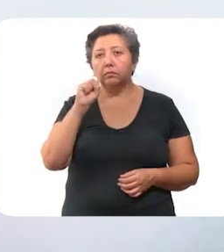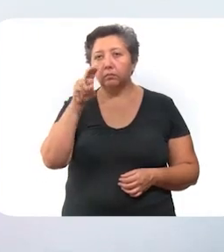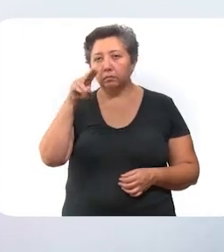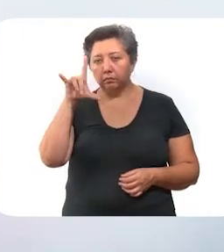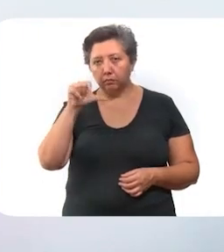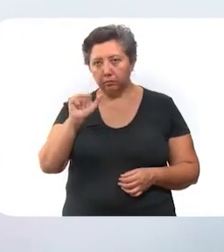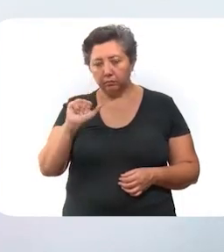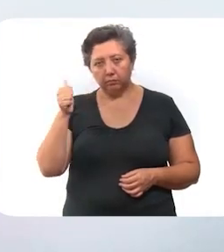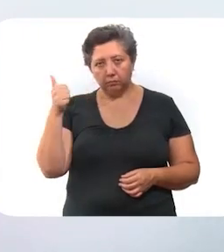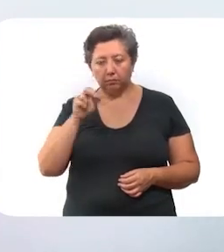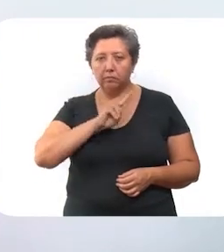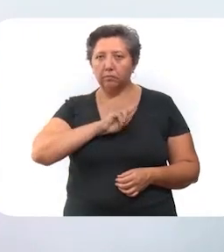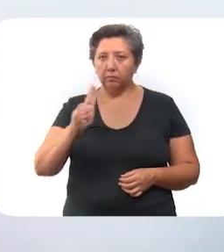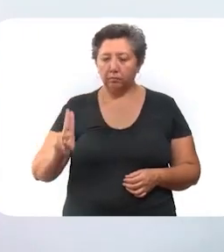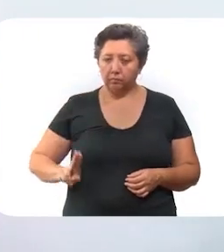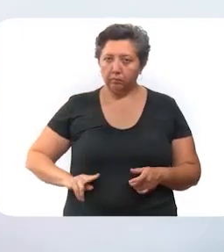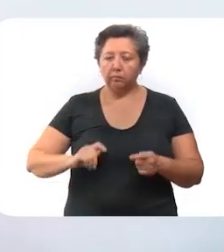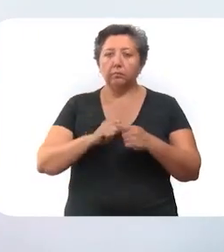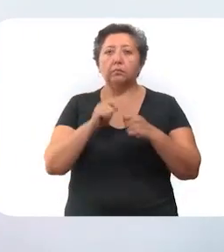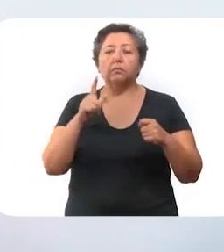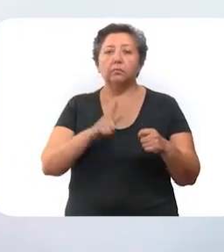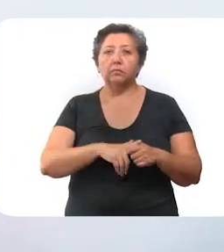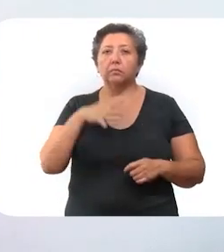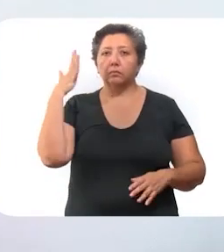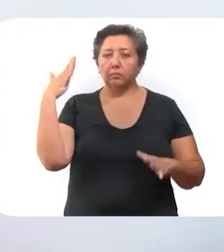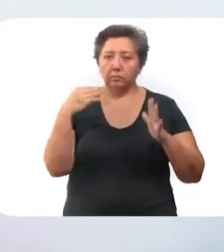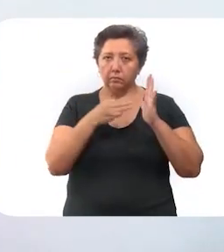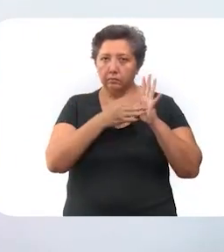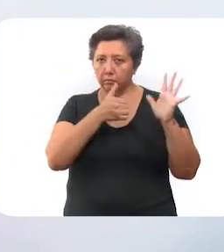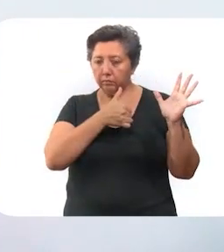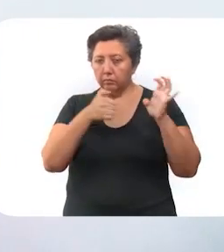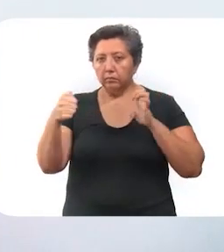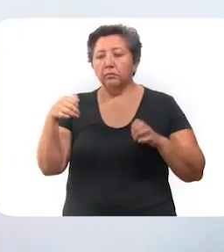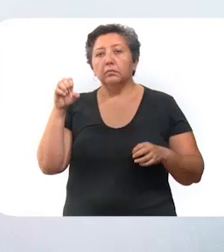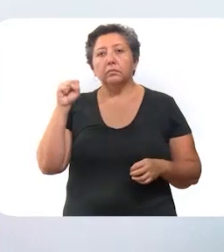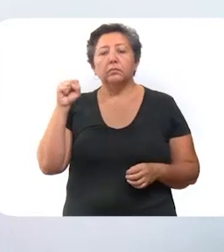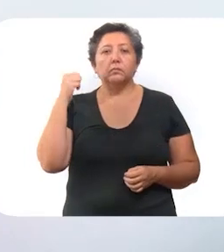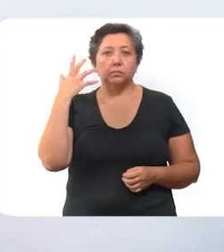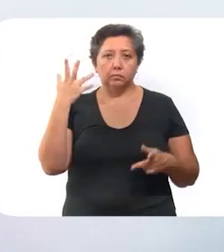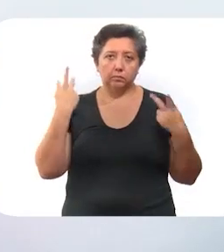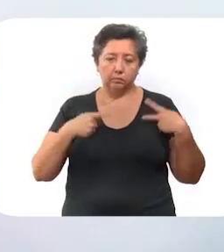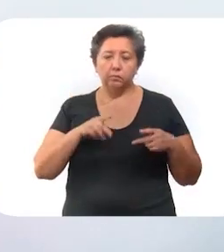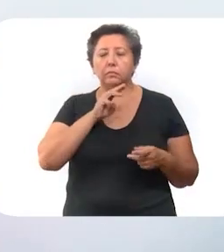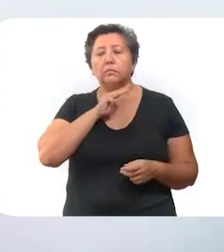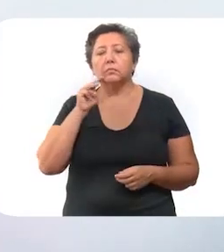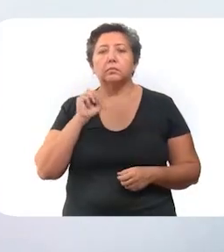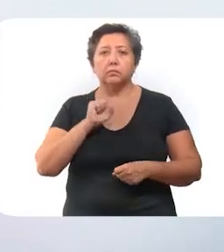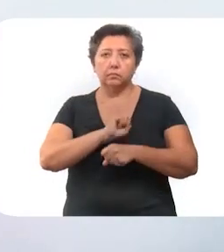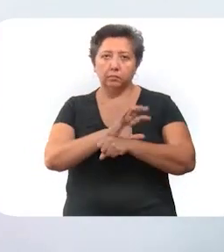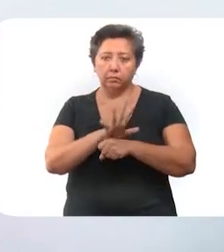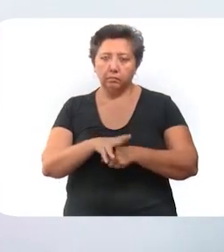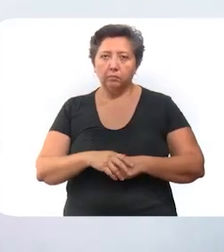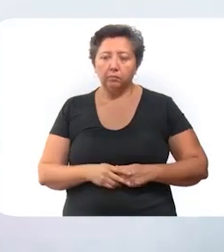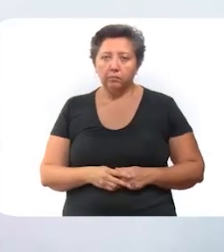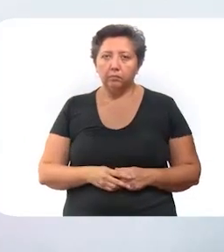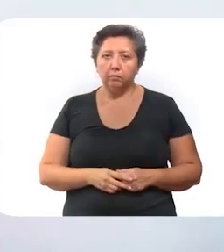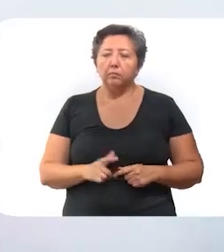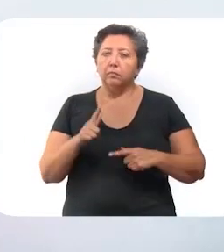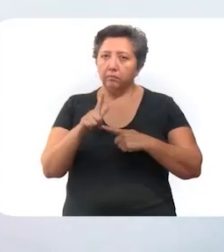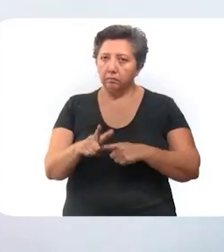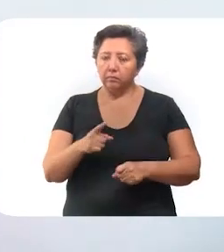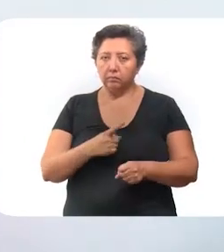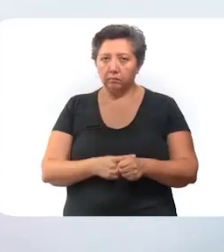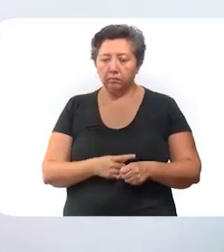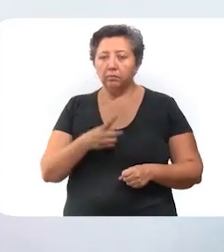Suquilá y 1 en Umán. En total son 5.665 las personas fallecidas a causa del coronavirus. De los